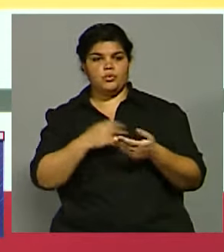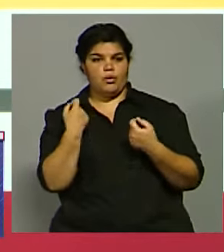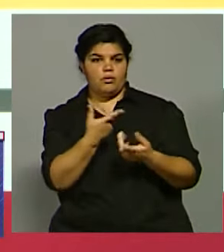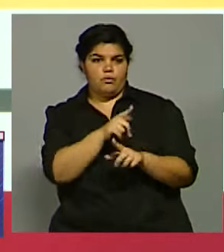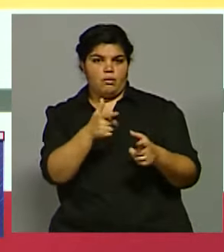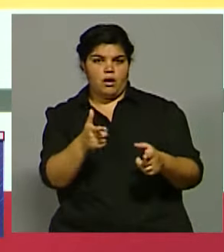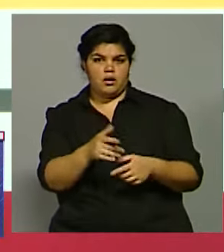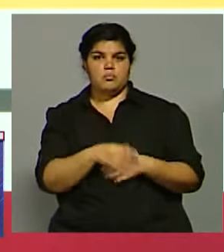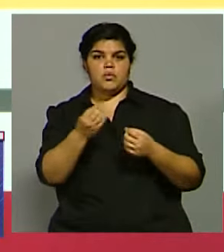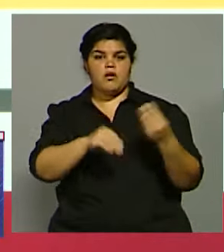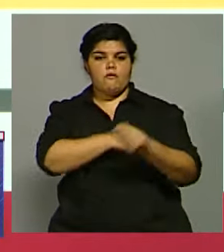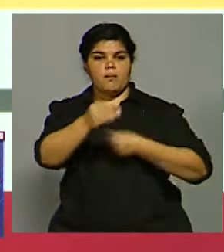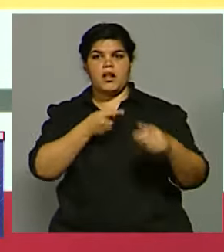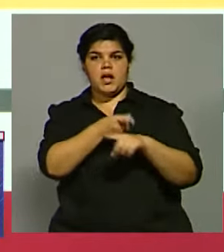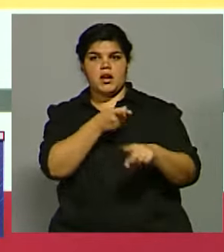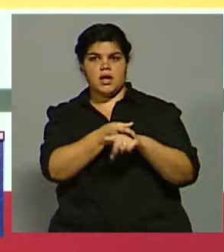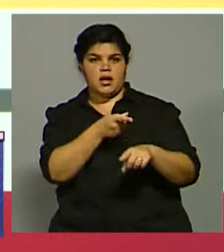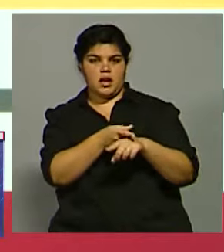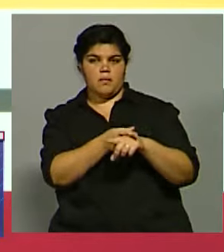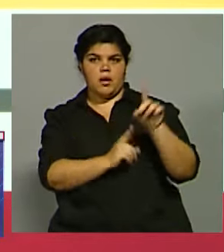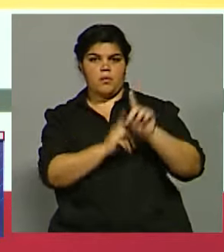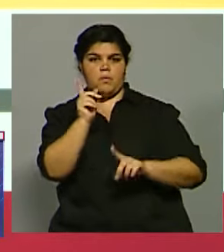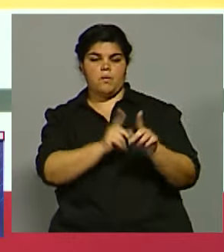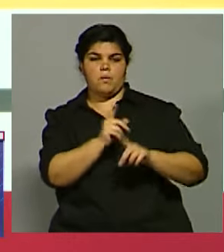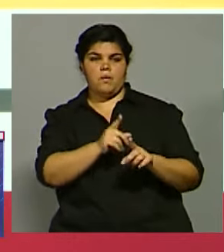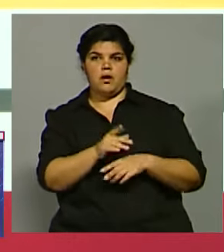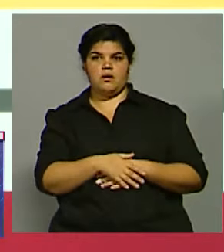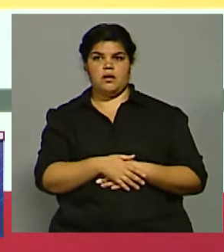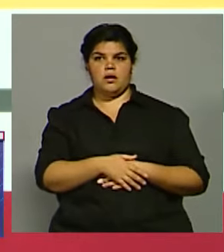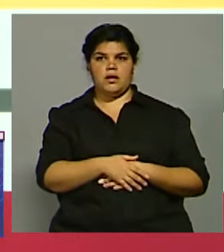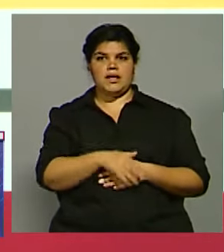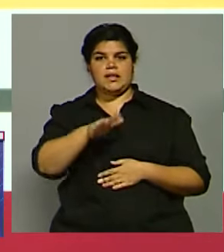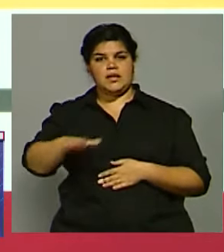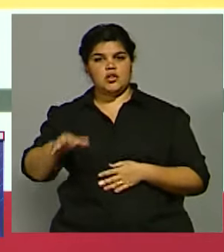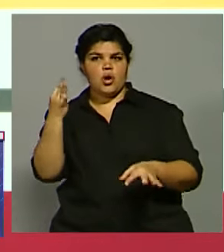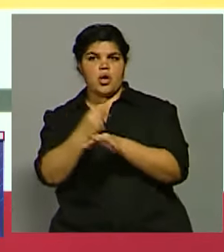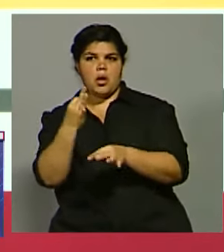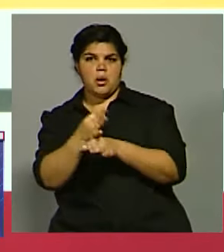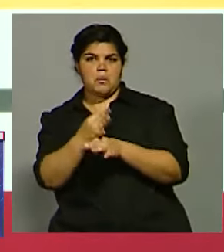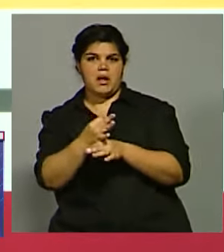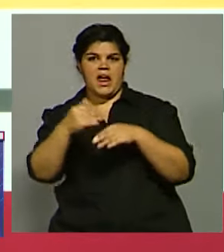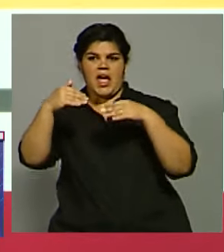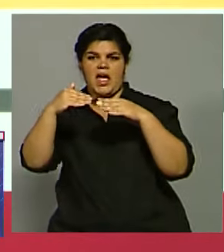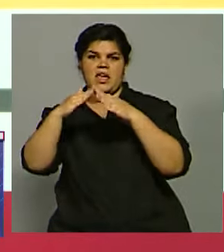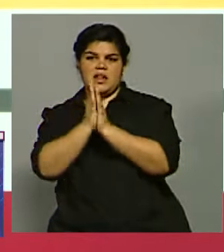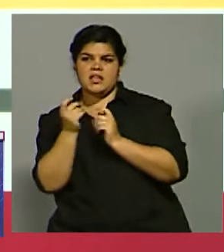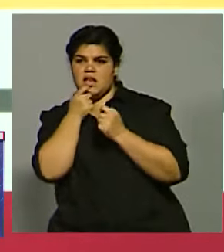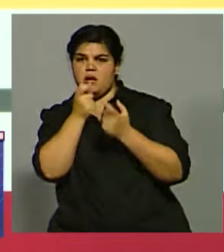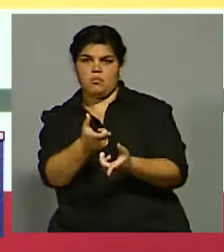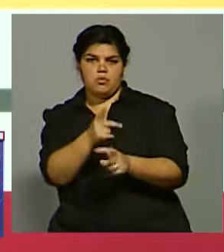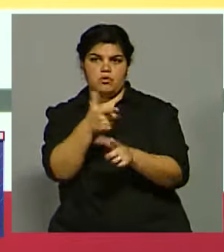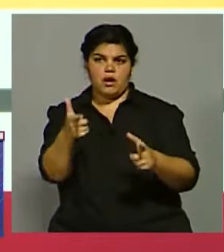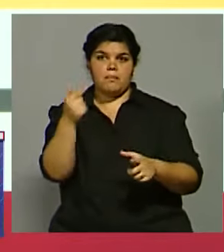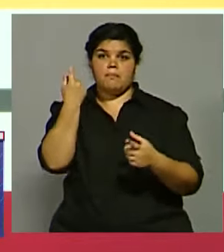que reclaman los familiares de las víctimas es que han dejado de estar los chicos escolarizados, que no hay una respuesta por parte de la Iglesia, pero también a nivel institucional